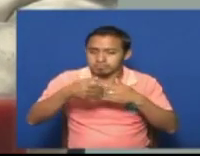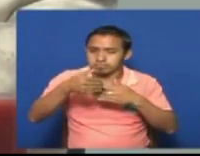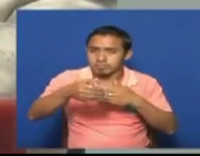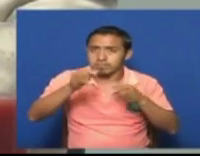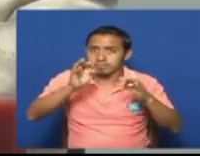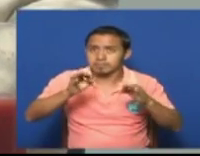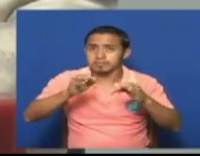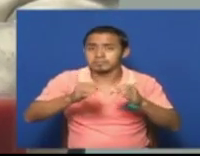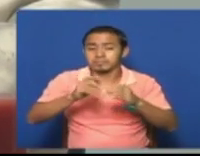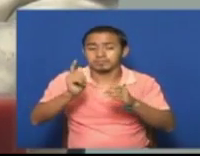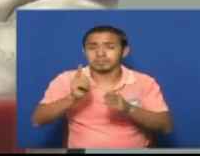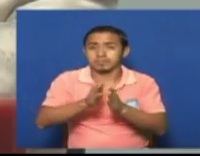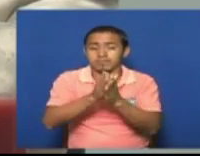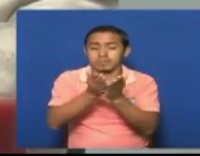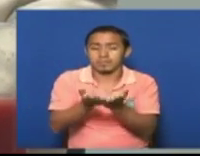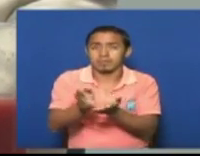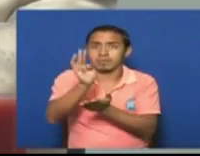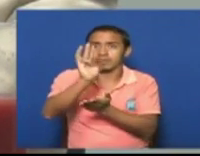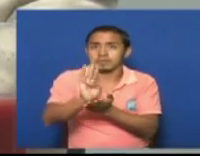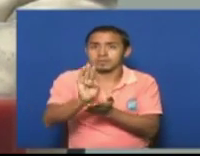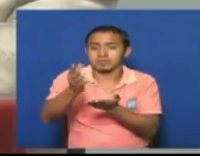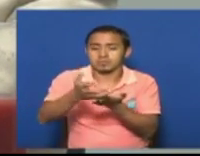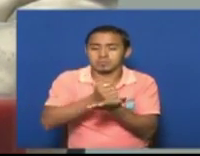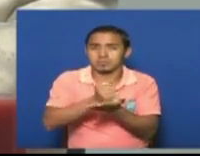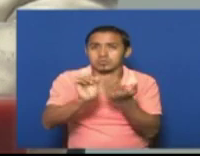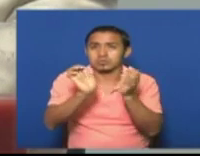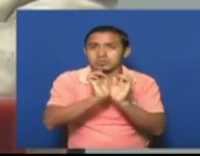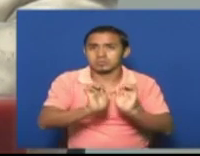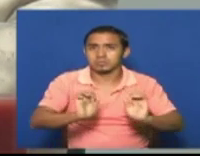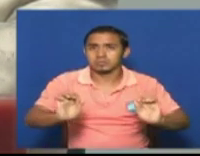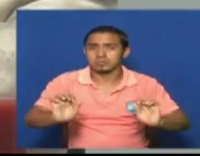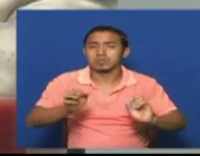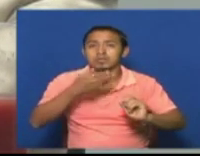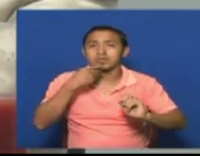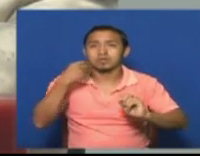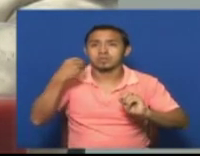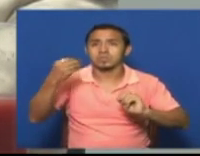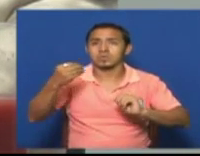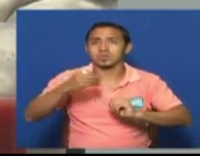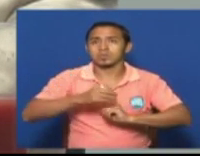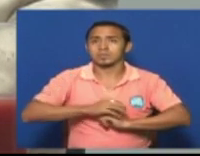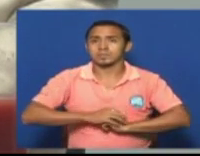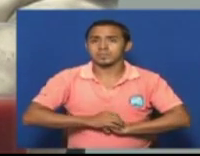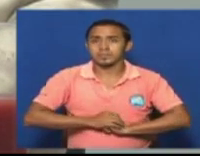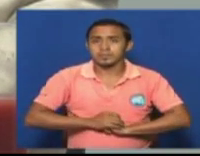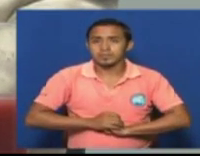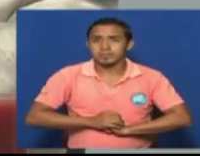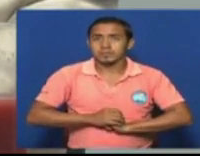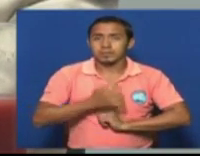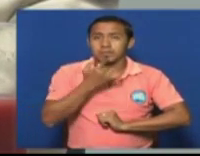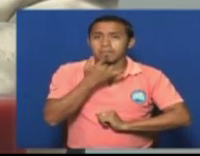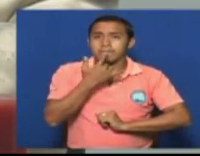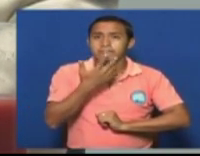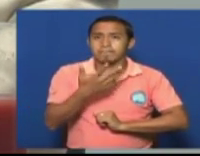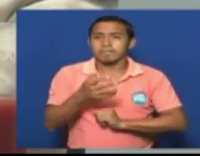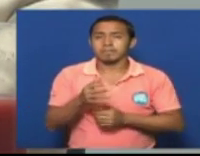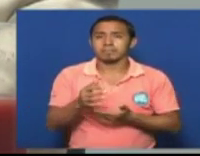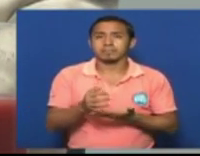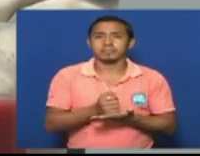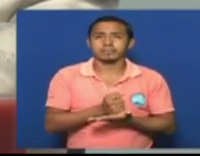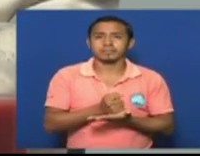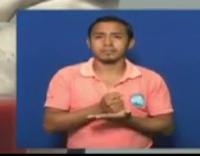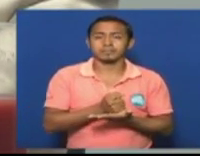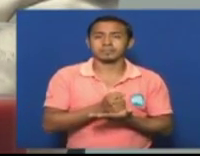del libro tercero del código del código de la niñez y la adolescencia porque el código durante